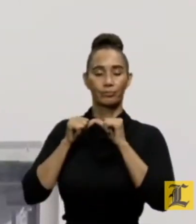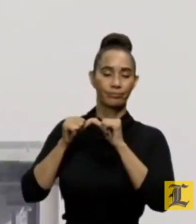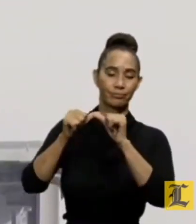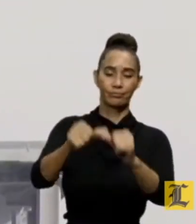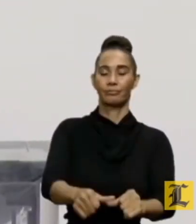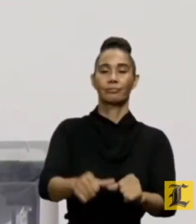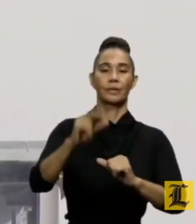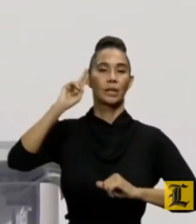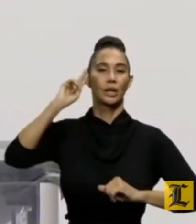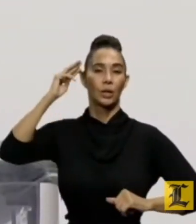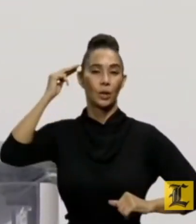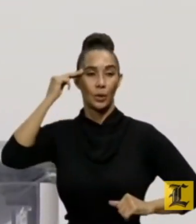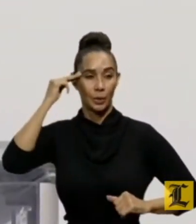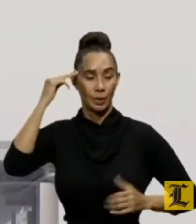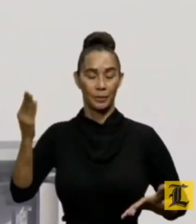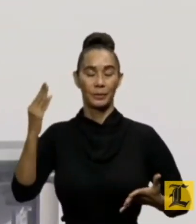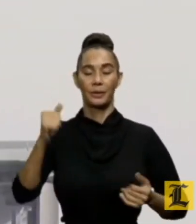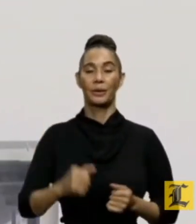imborrables en nuestra memoria.